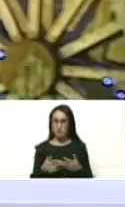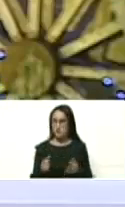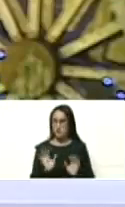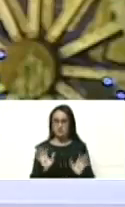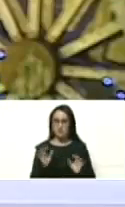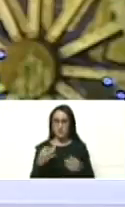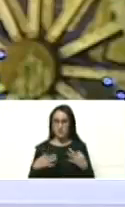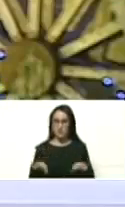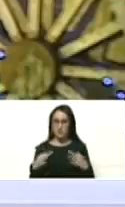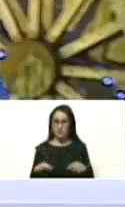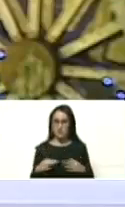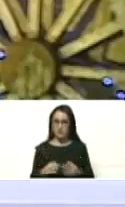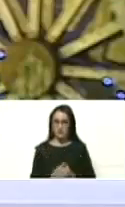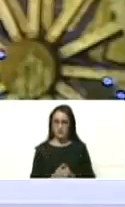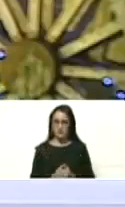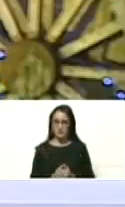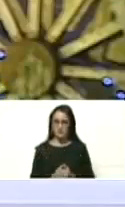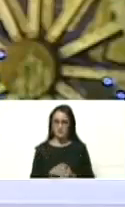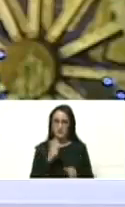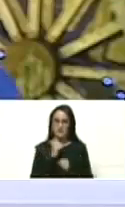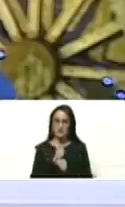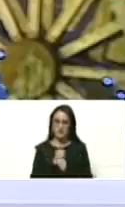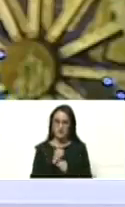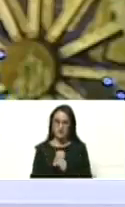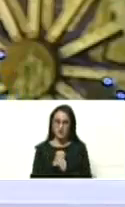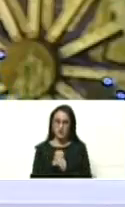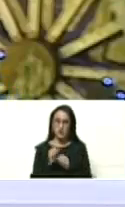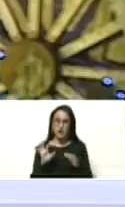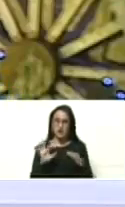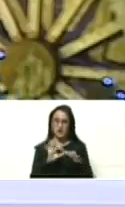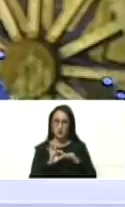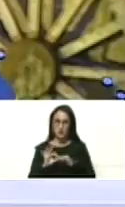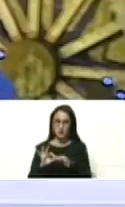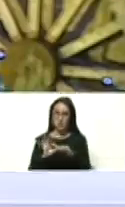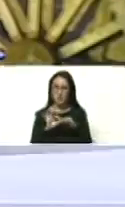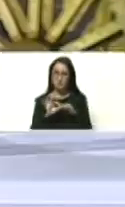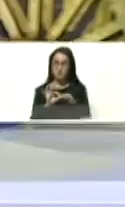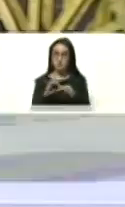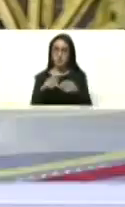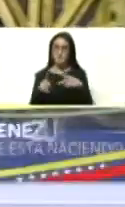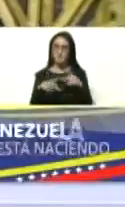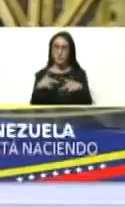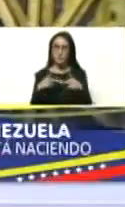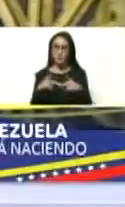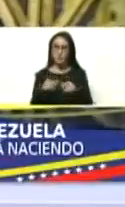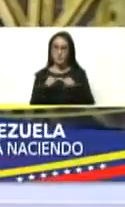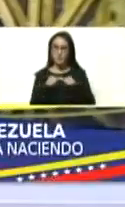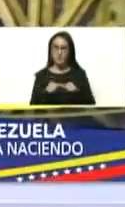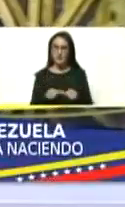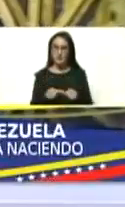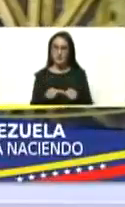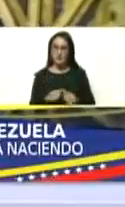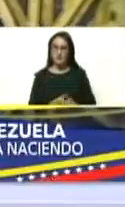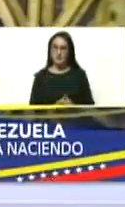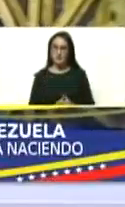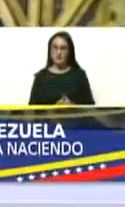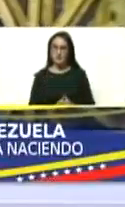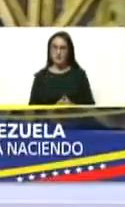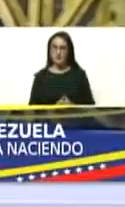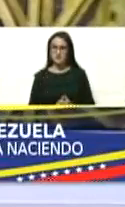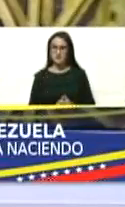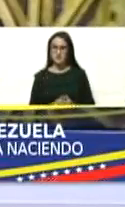tipo, a el trabajo, a la articulación, a la producción permanente, permanente,